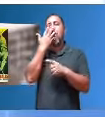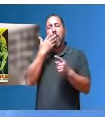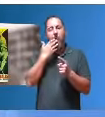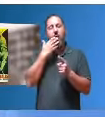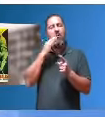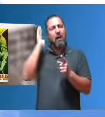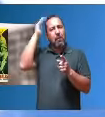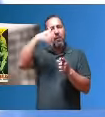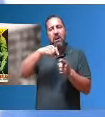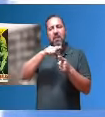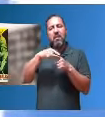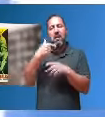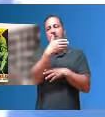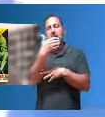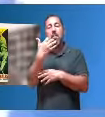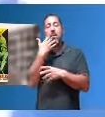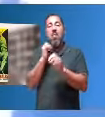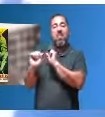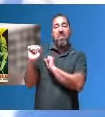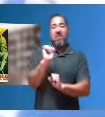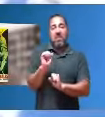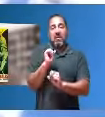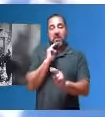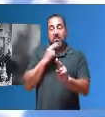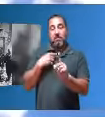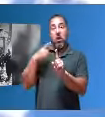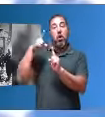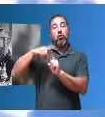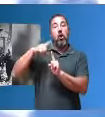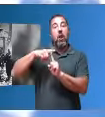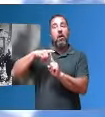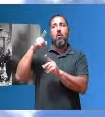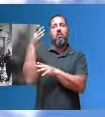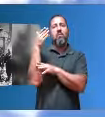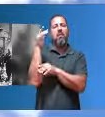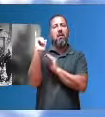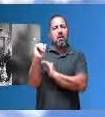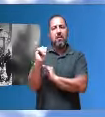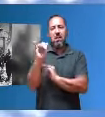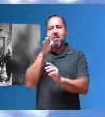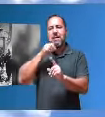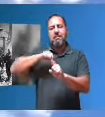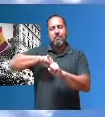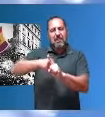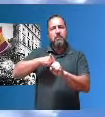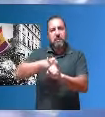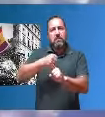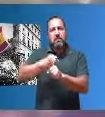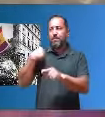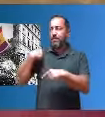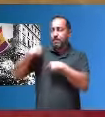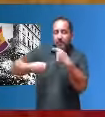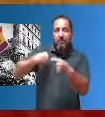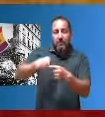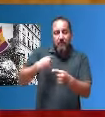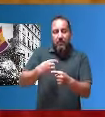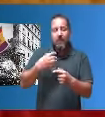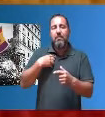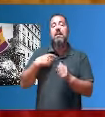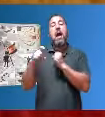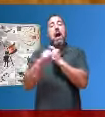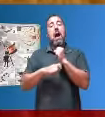por los tradicionalistas, en agosto de 1936 se recupera la bandera bicolor como enseña para los alzados,